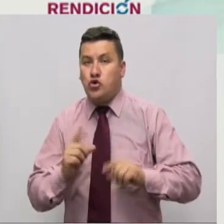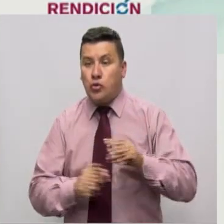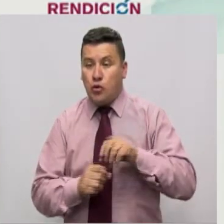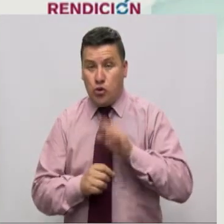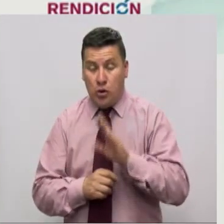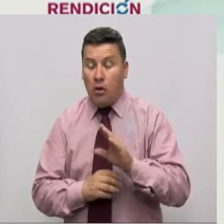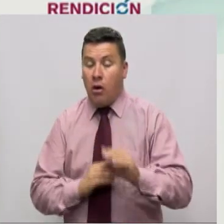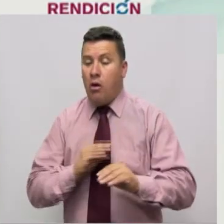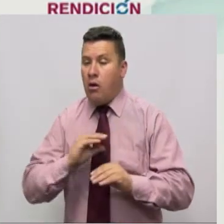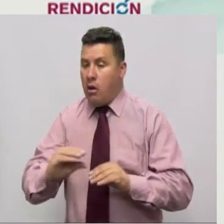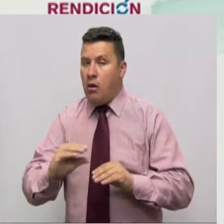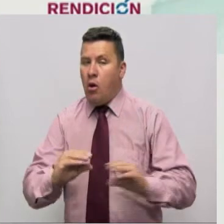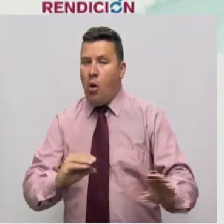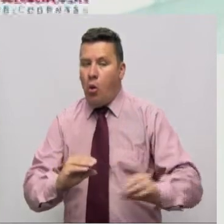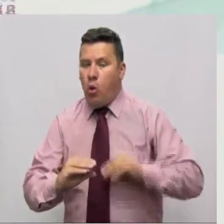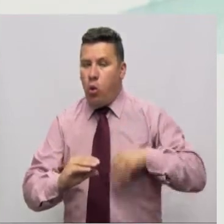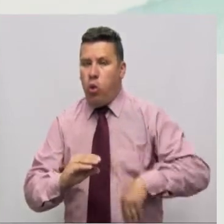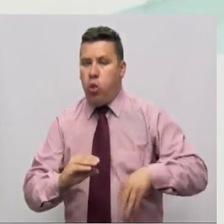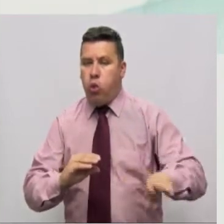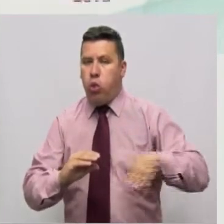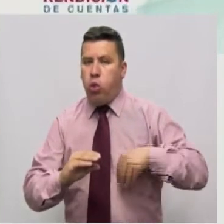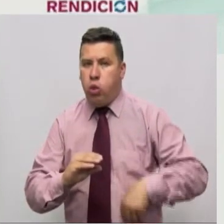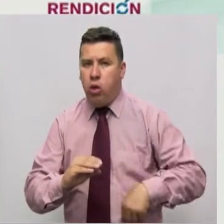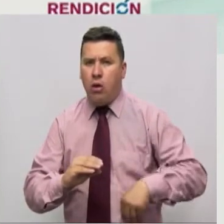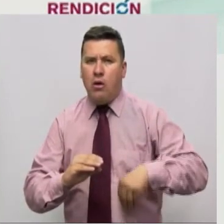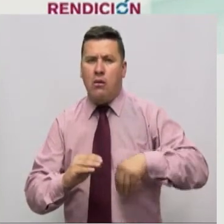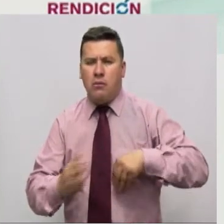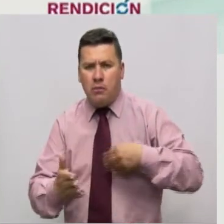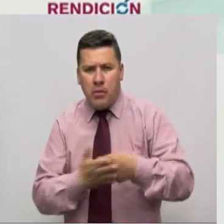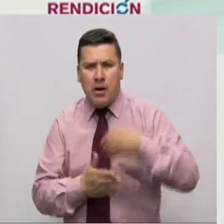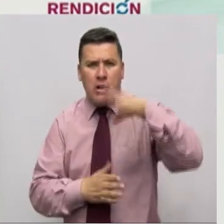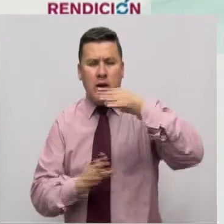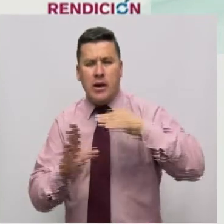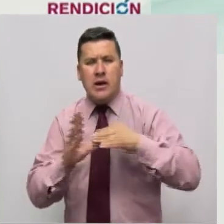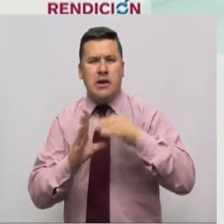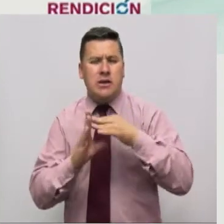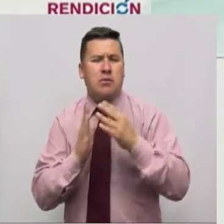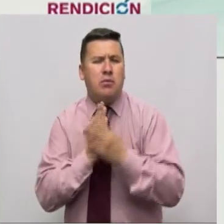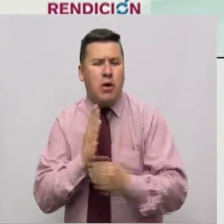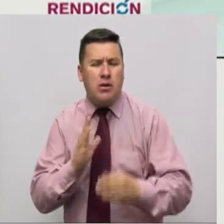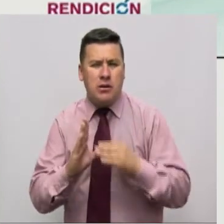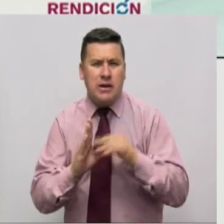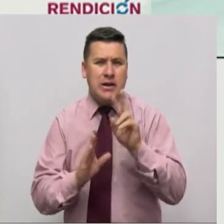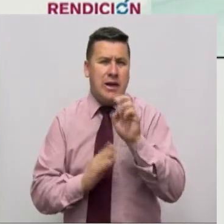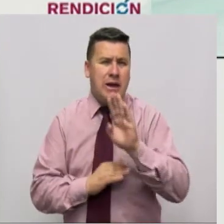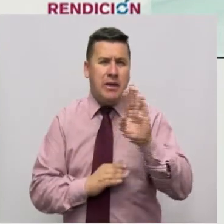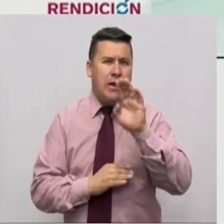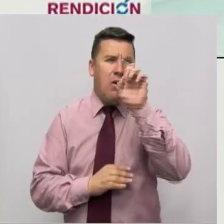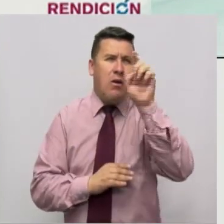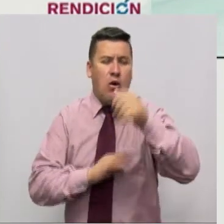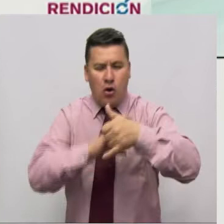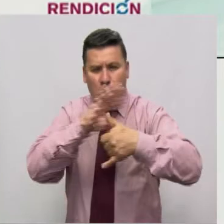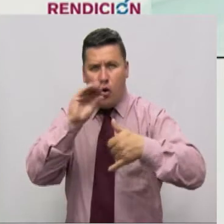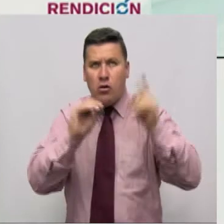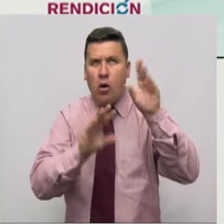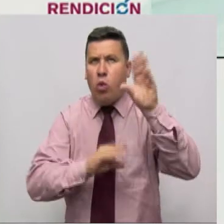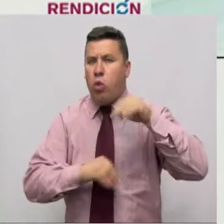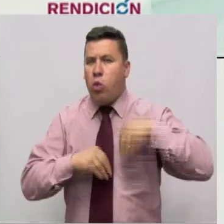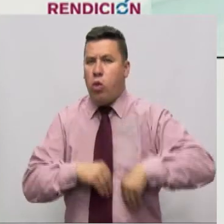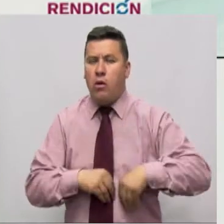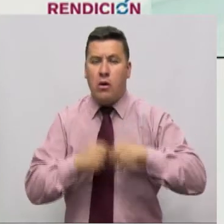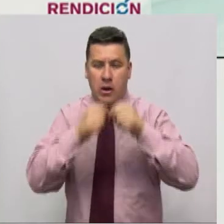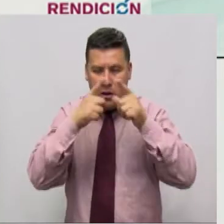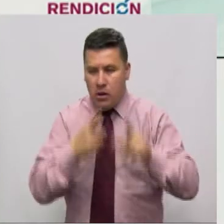gota a gota los subsidios que, para hacerle más llevadero el pago de la luz a los estratos más bajos de los 7 departamentos de la